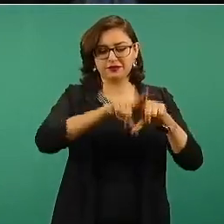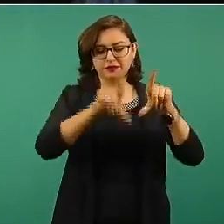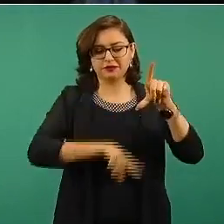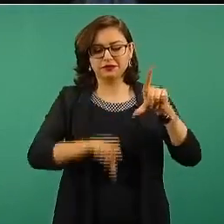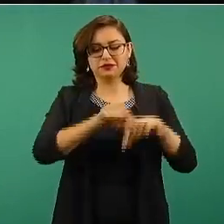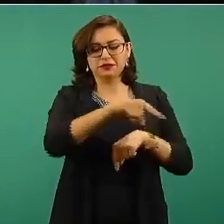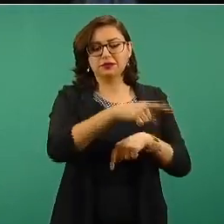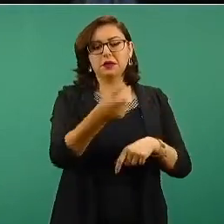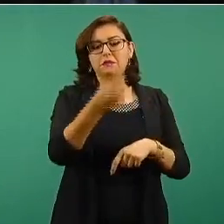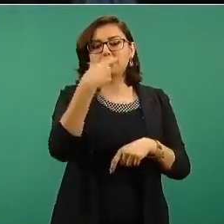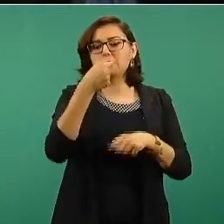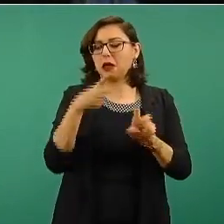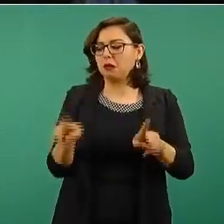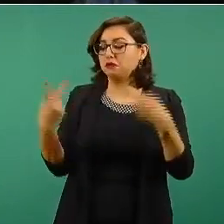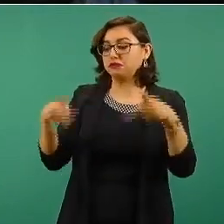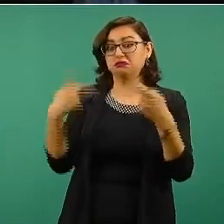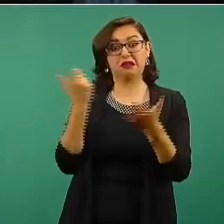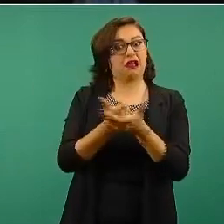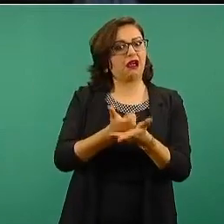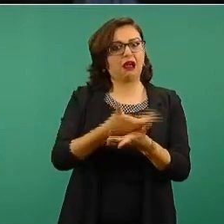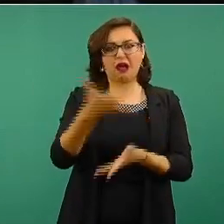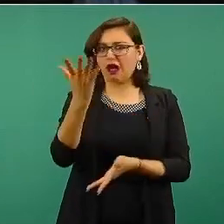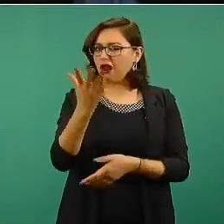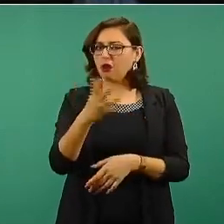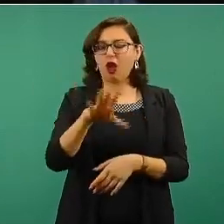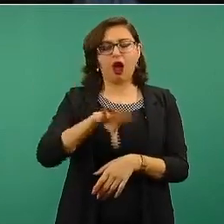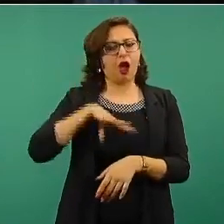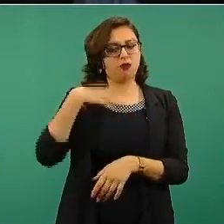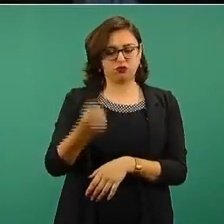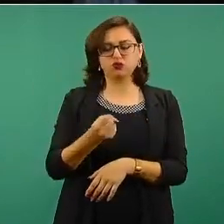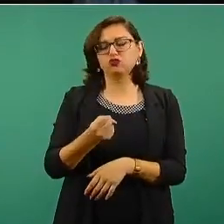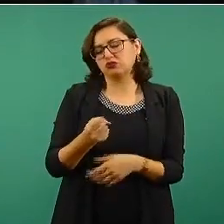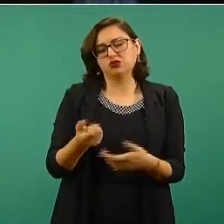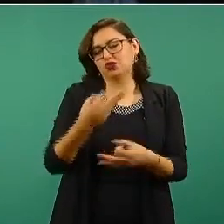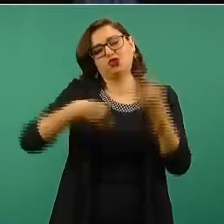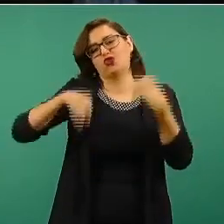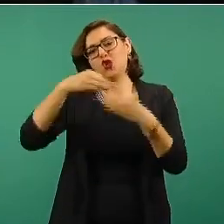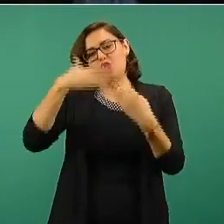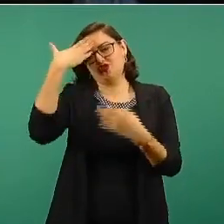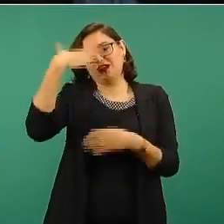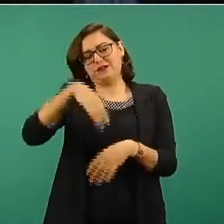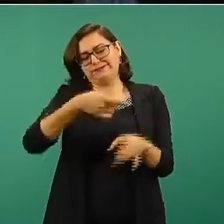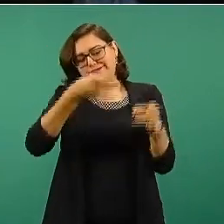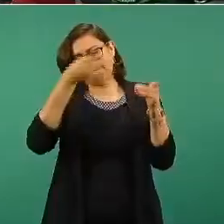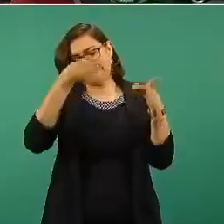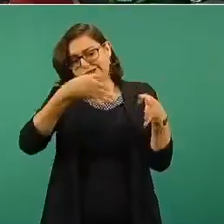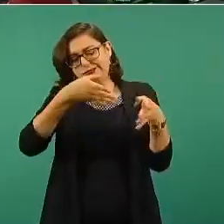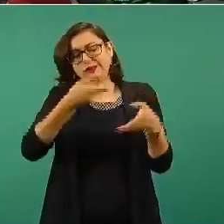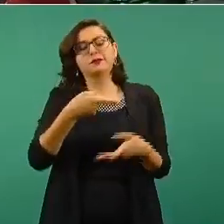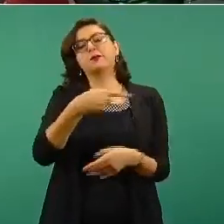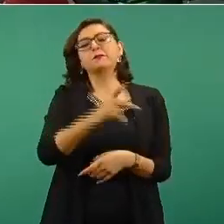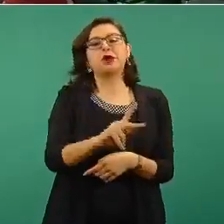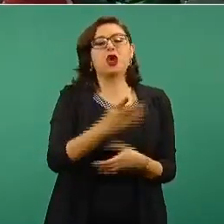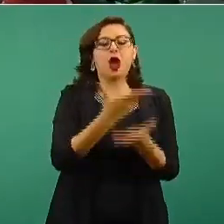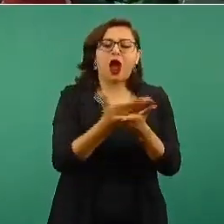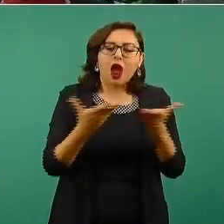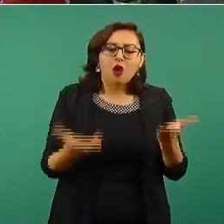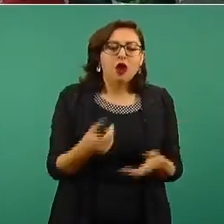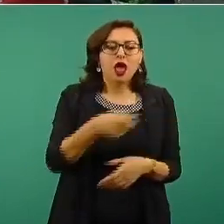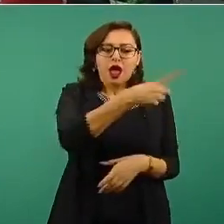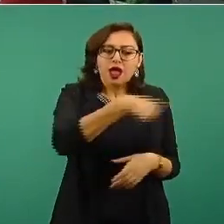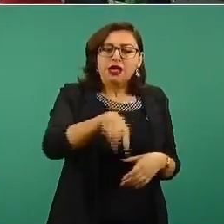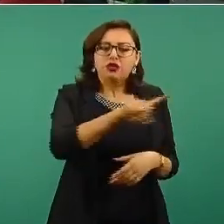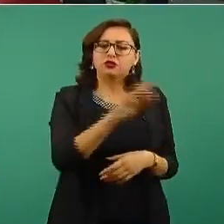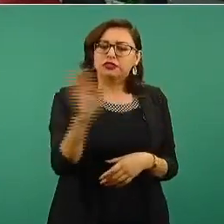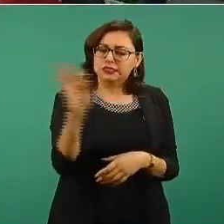corrupción. ¿No han intentado acercarse a su administración para llegar a tratos justos o intentar vender los medicamentos ahora a